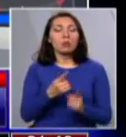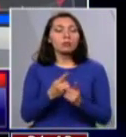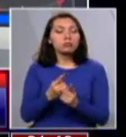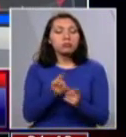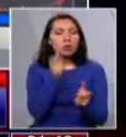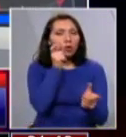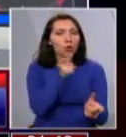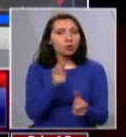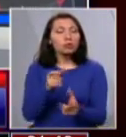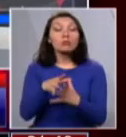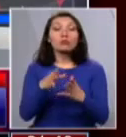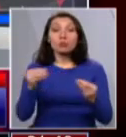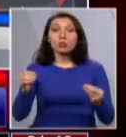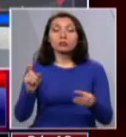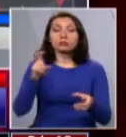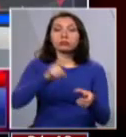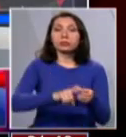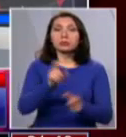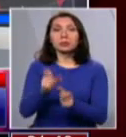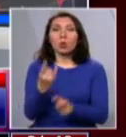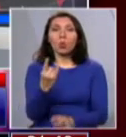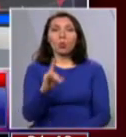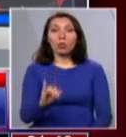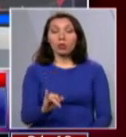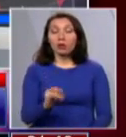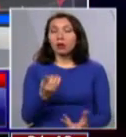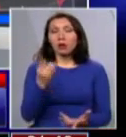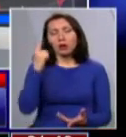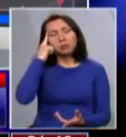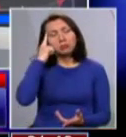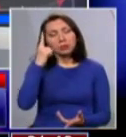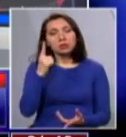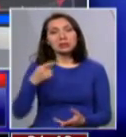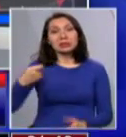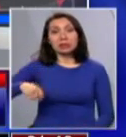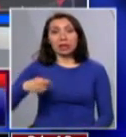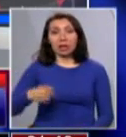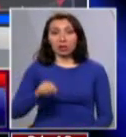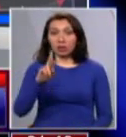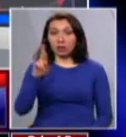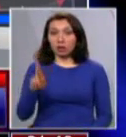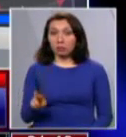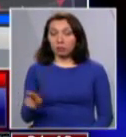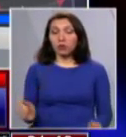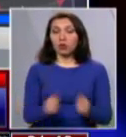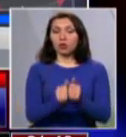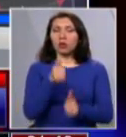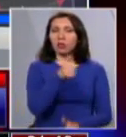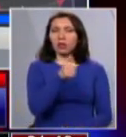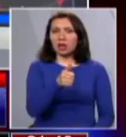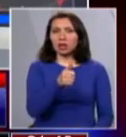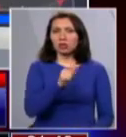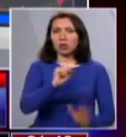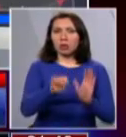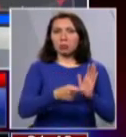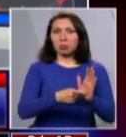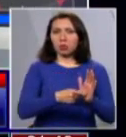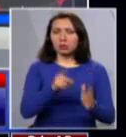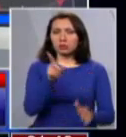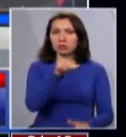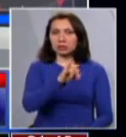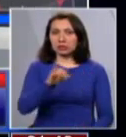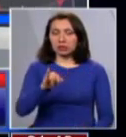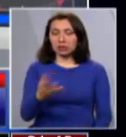con varios militantes de la udi que le parece que se reúna un senador de la república con el director de impuestos internos